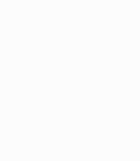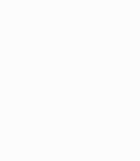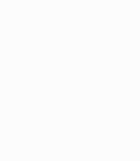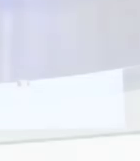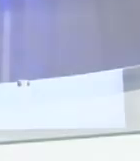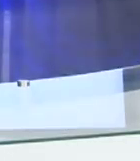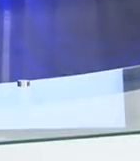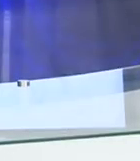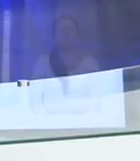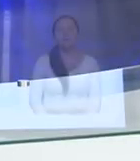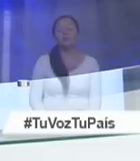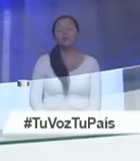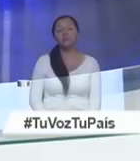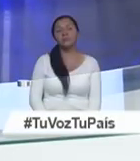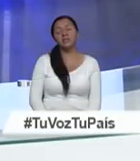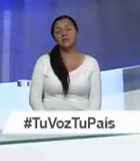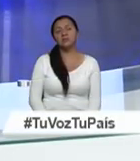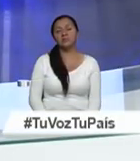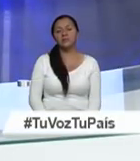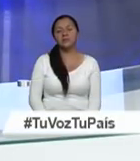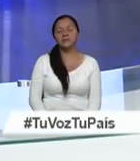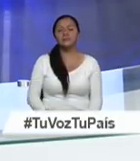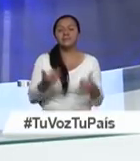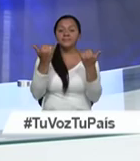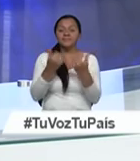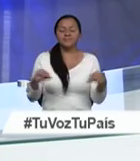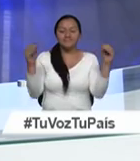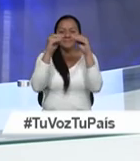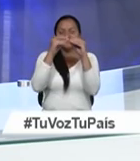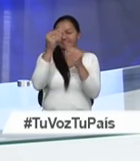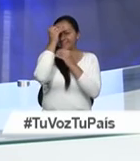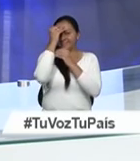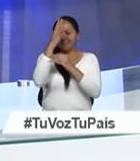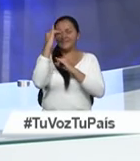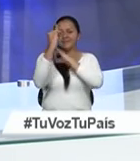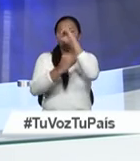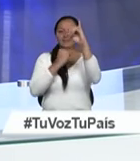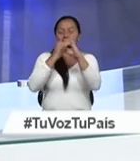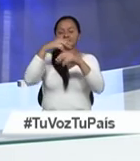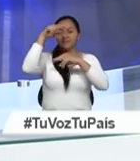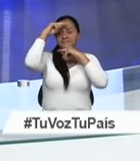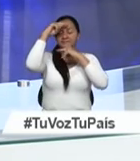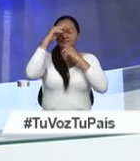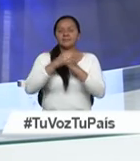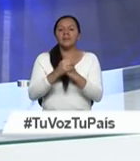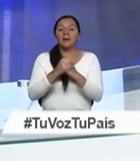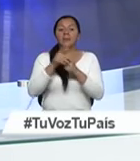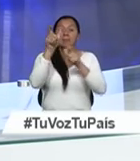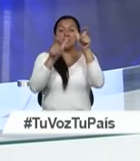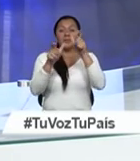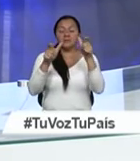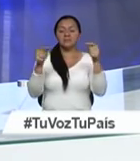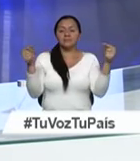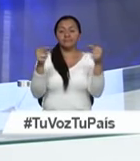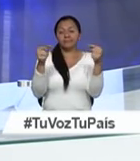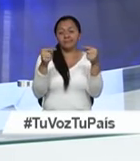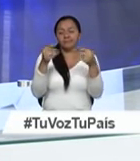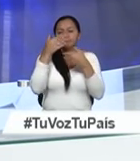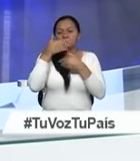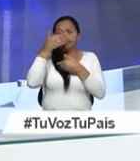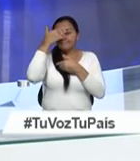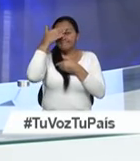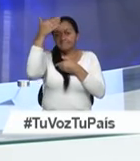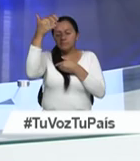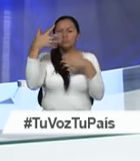Ahora es tiempo de conocer las noticias del mundo. Combatientes talibanes lanzaron